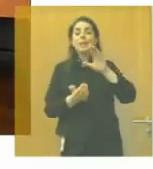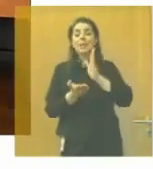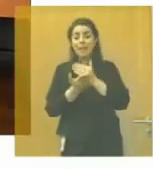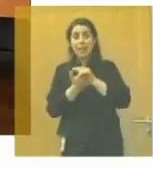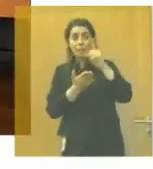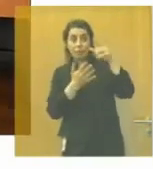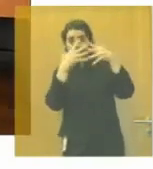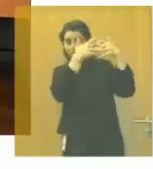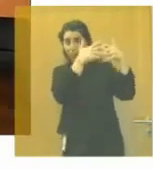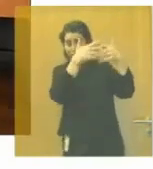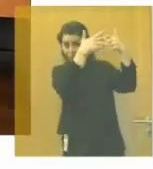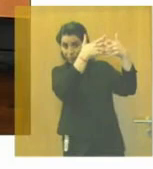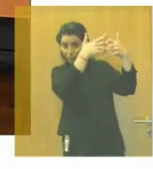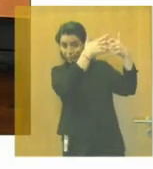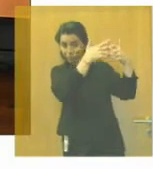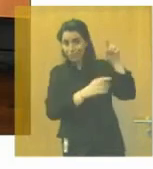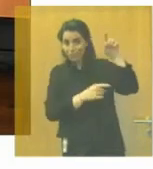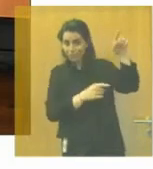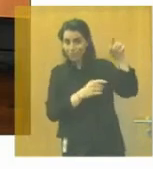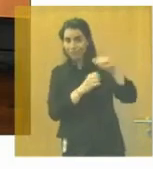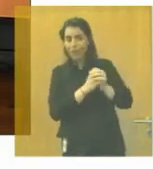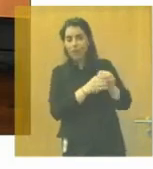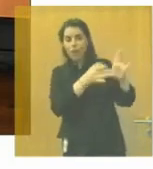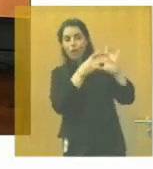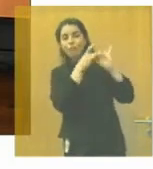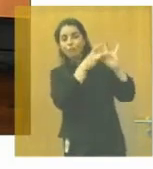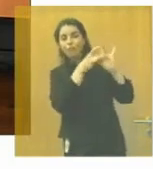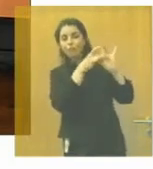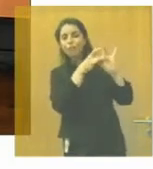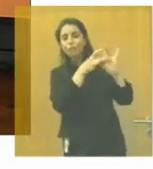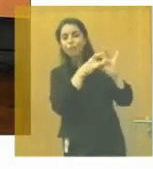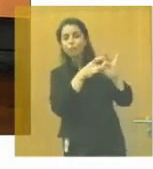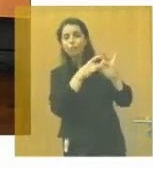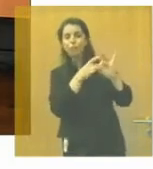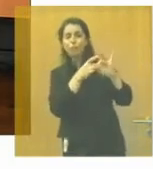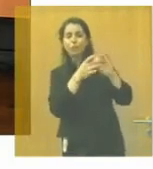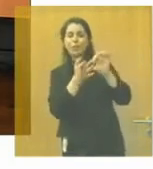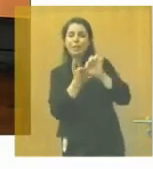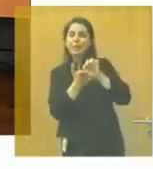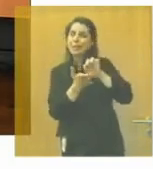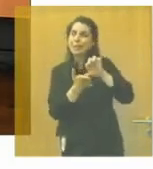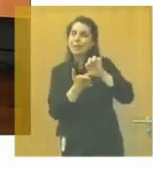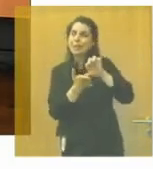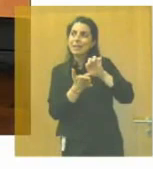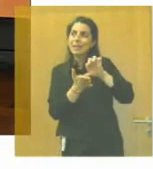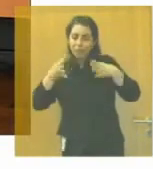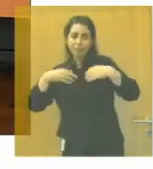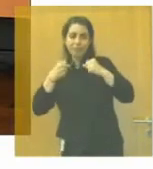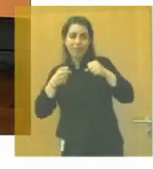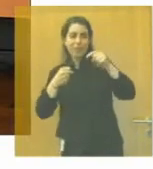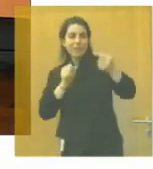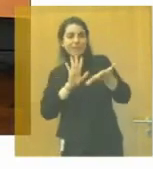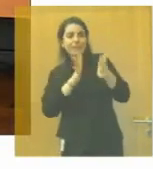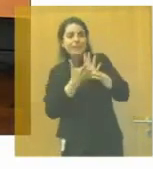ha desplegado en conjunción con los sistemas estatales de atención en salud. Este modelo busca cambiar también la